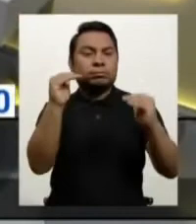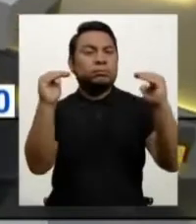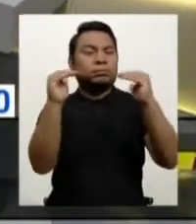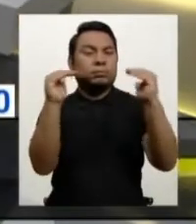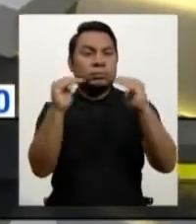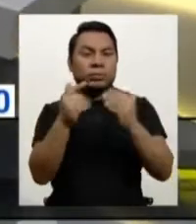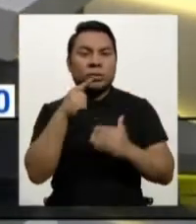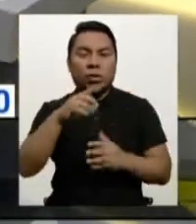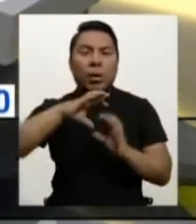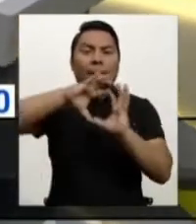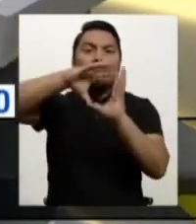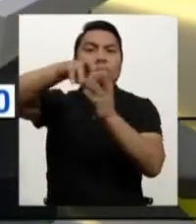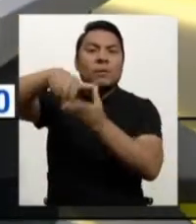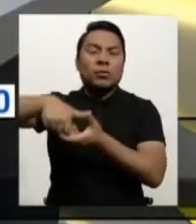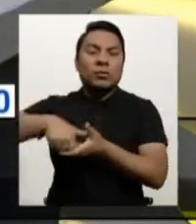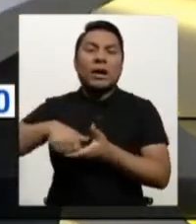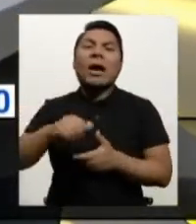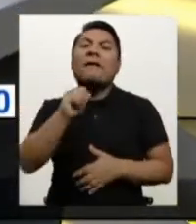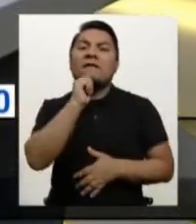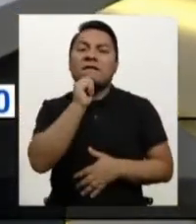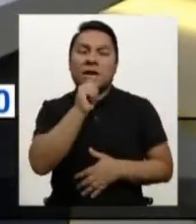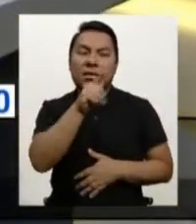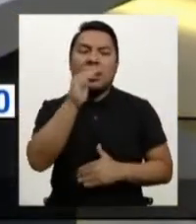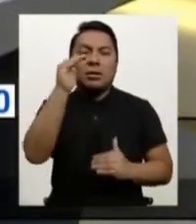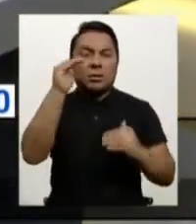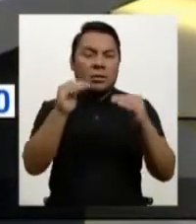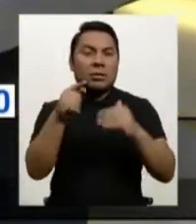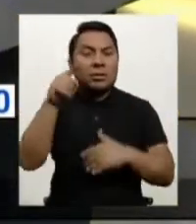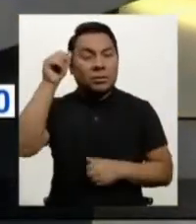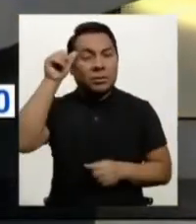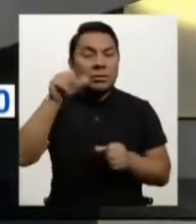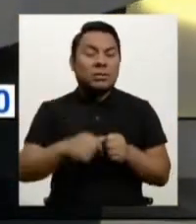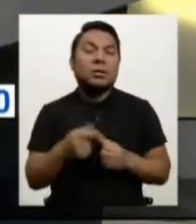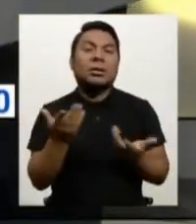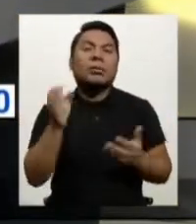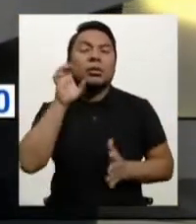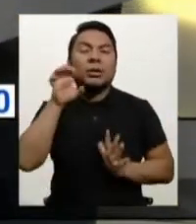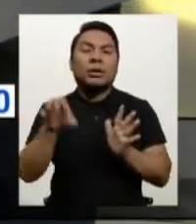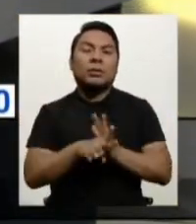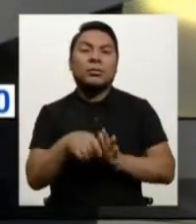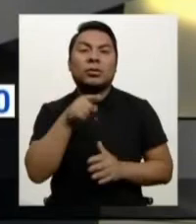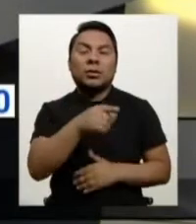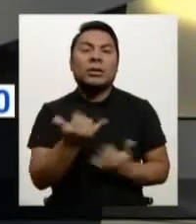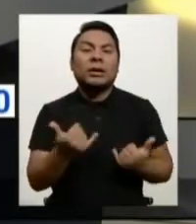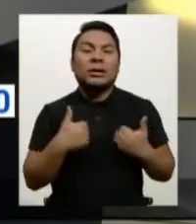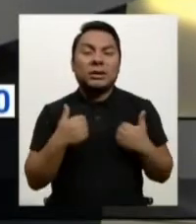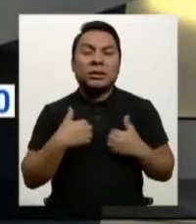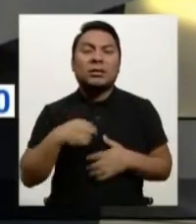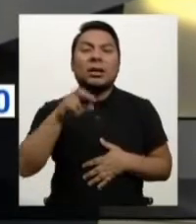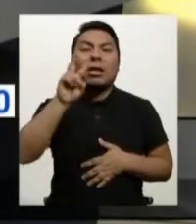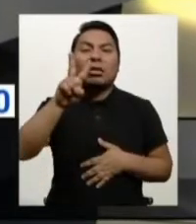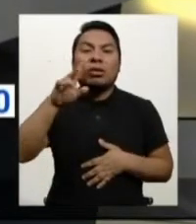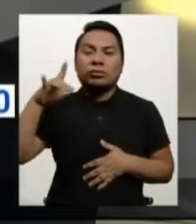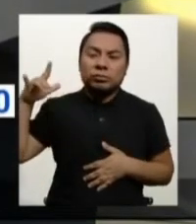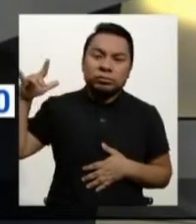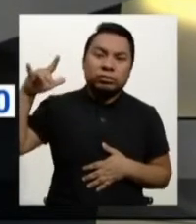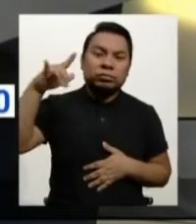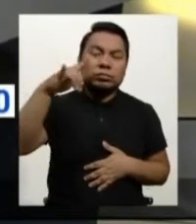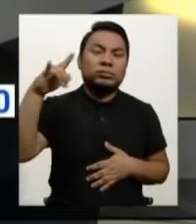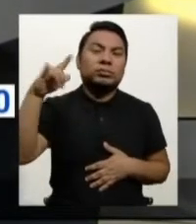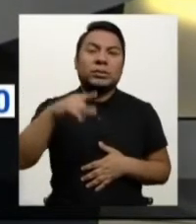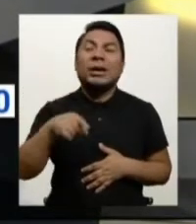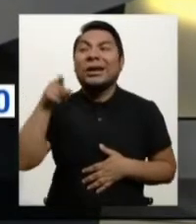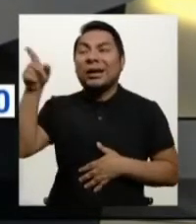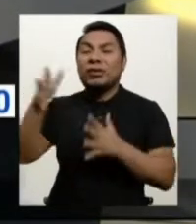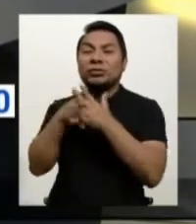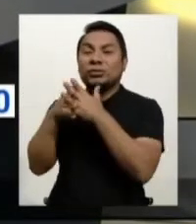actor mundial de primer orden, todavía le falta bastante. Recordemos que militarmente, por ejemplo, tiene solamente 2 portaaviones contra 19 Estados